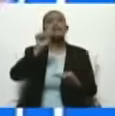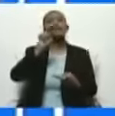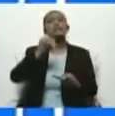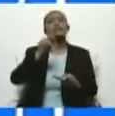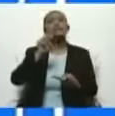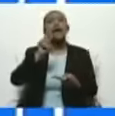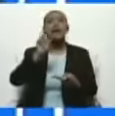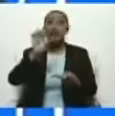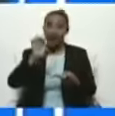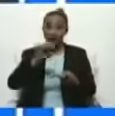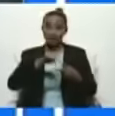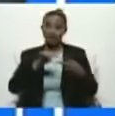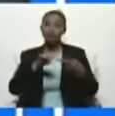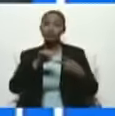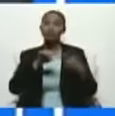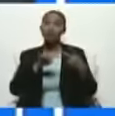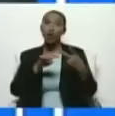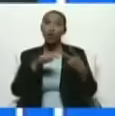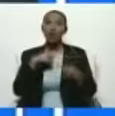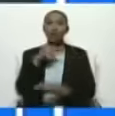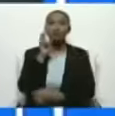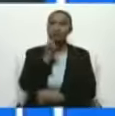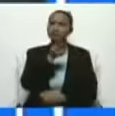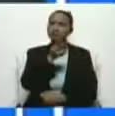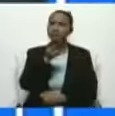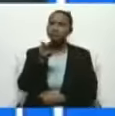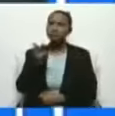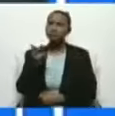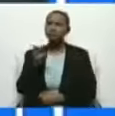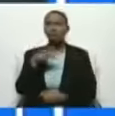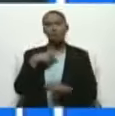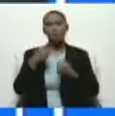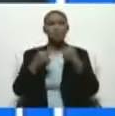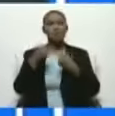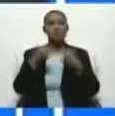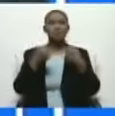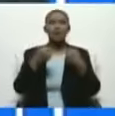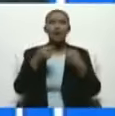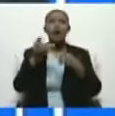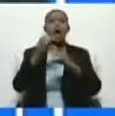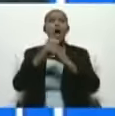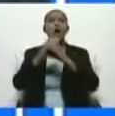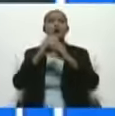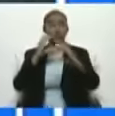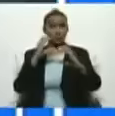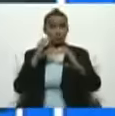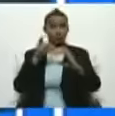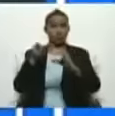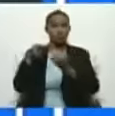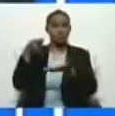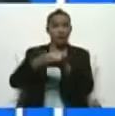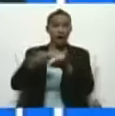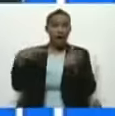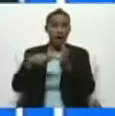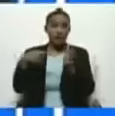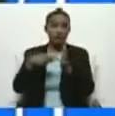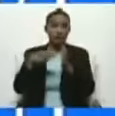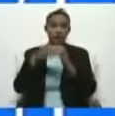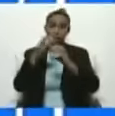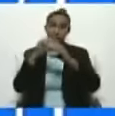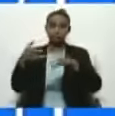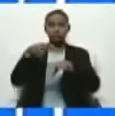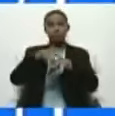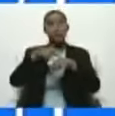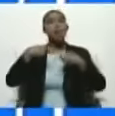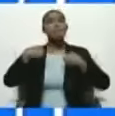Y lo indetenible eran 2 autobusitos que además, pagados, alquilados, que llevaron a Sanare con unos